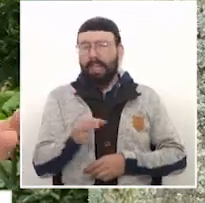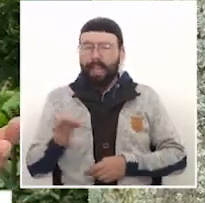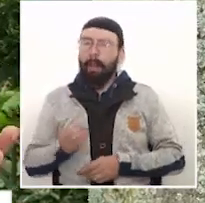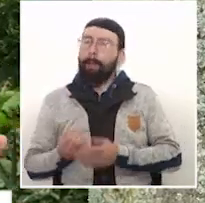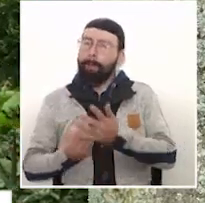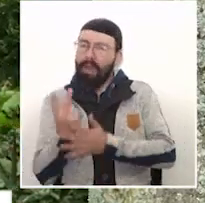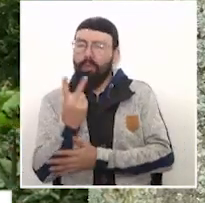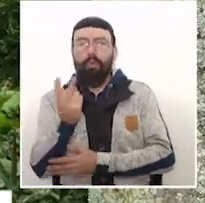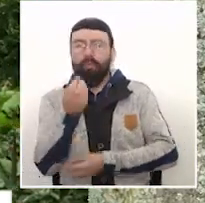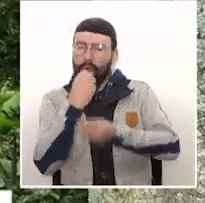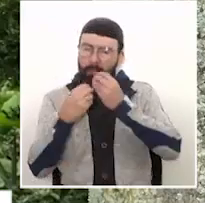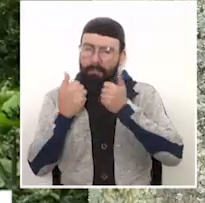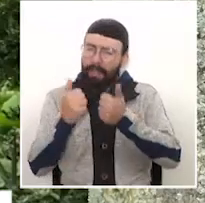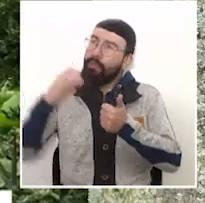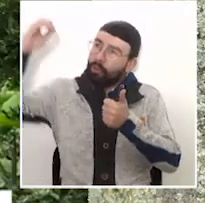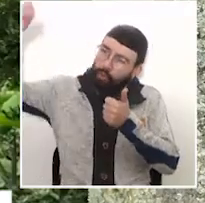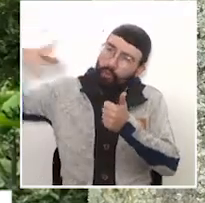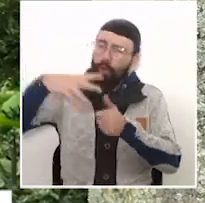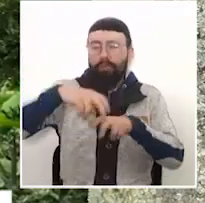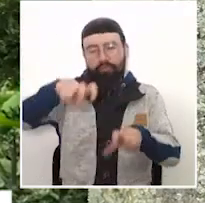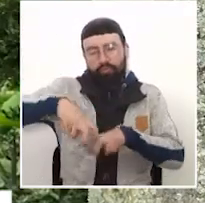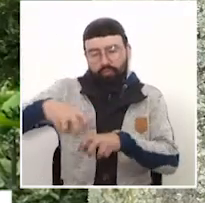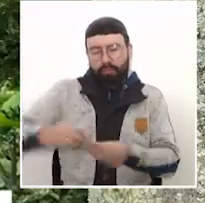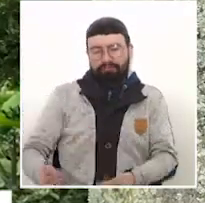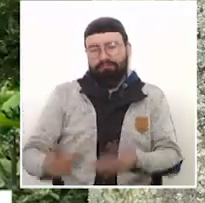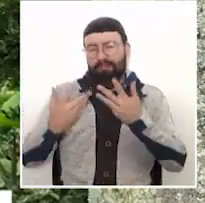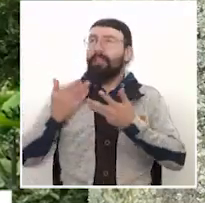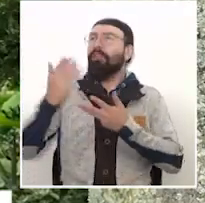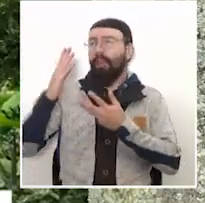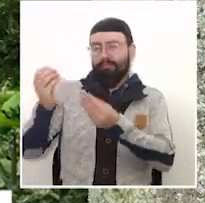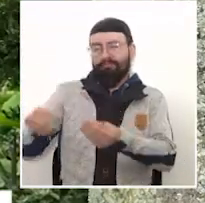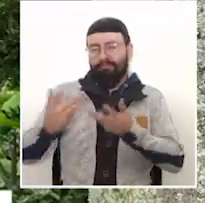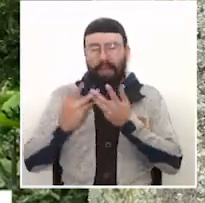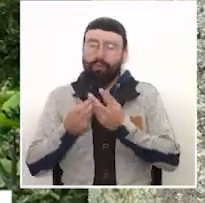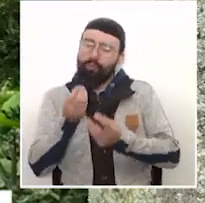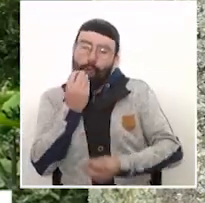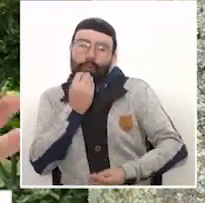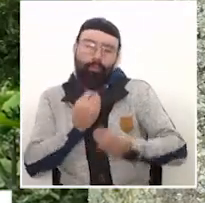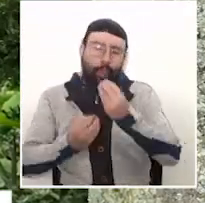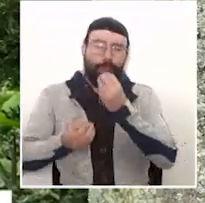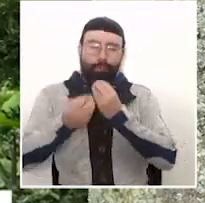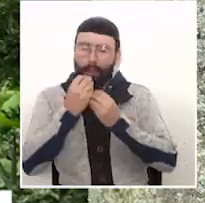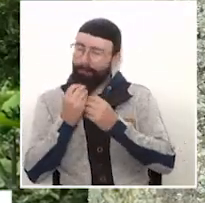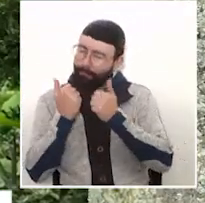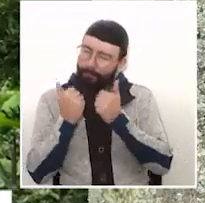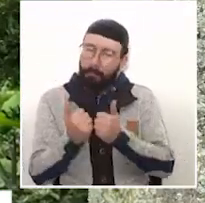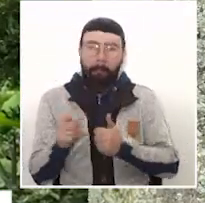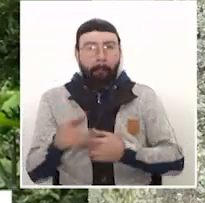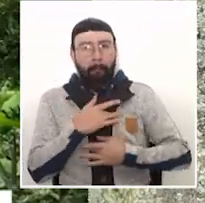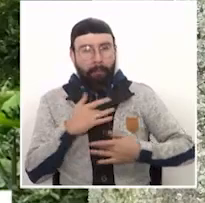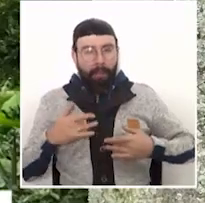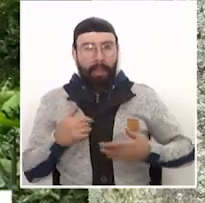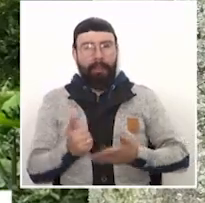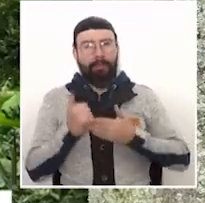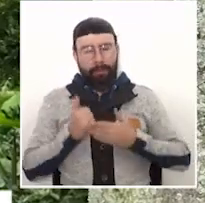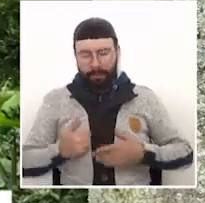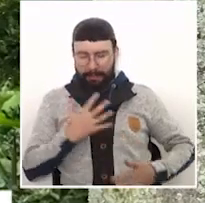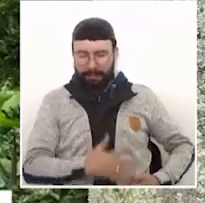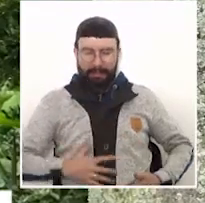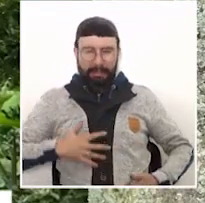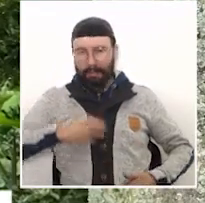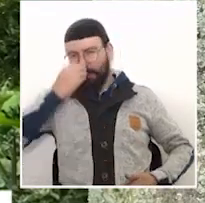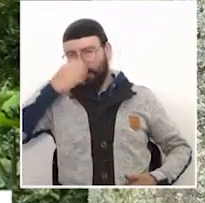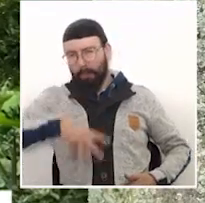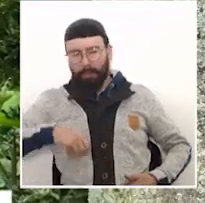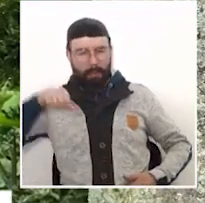sadbásica que viene del sol, que viene de Dios, una comida agradable que me va a eliminar toda esa purisha, toda esa